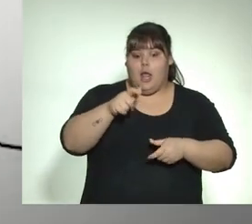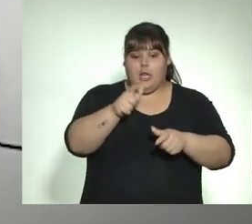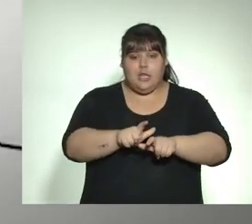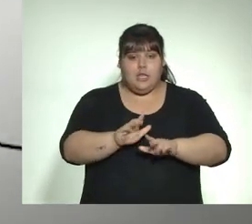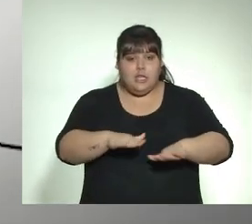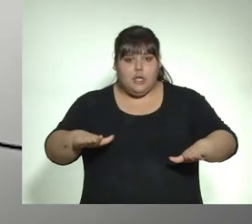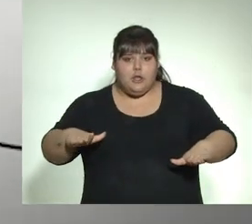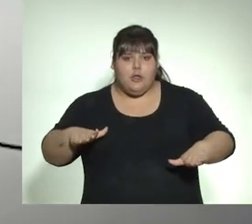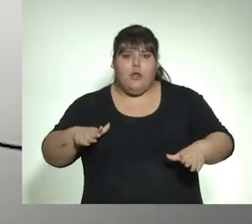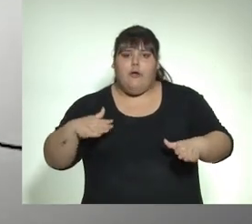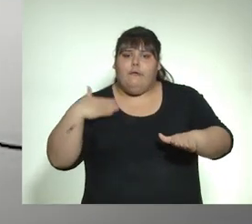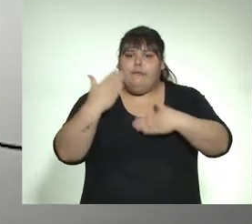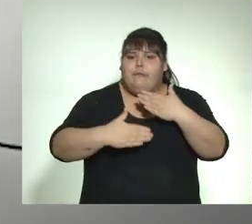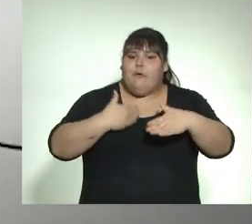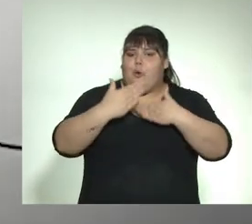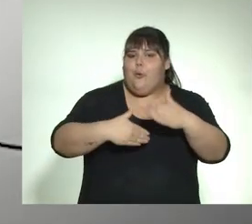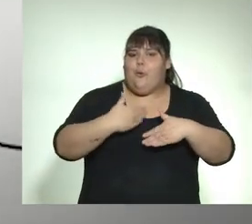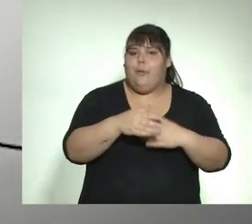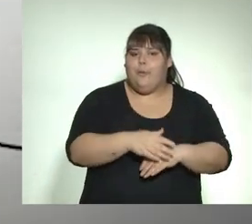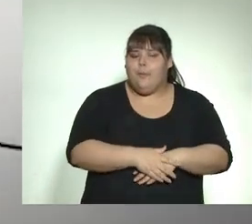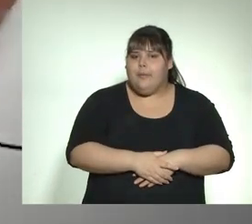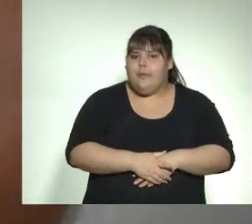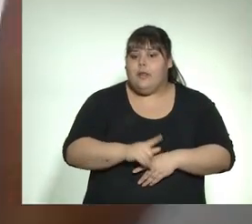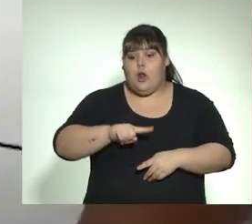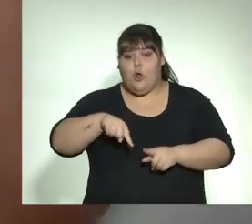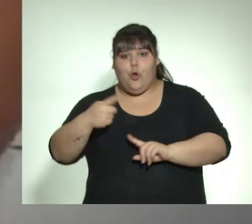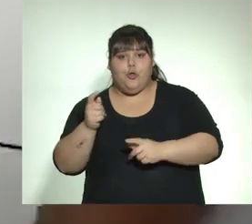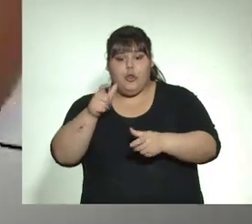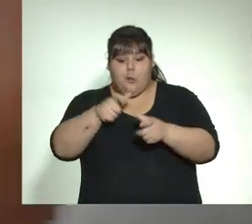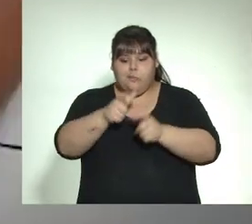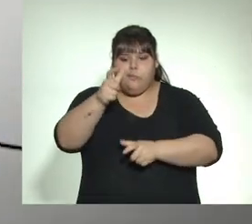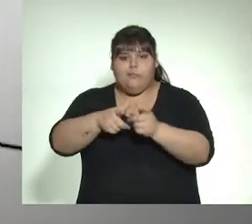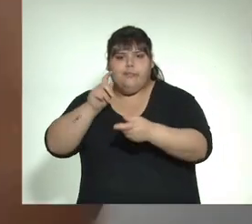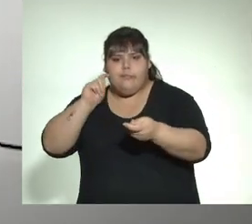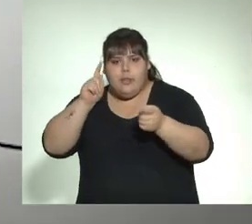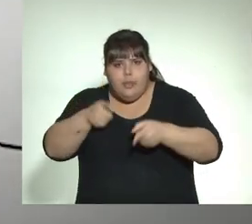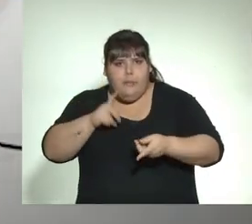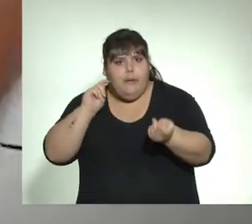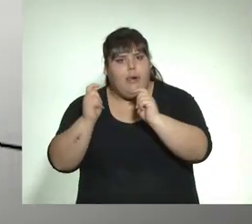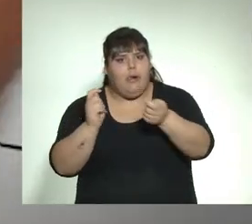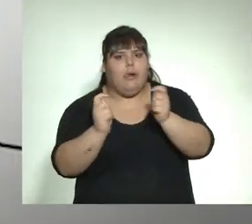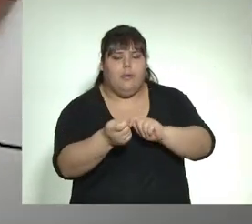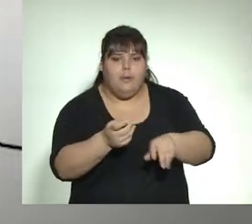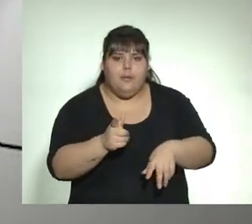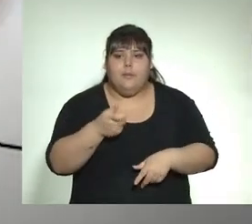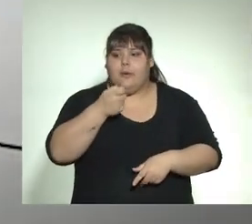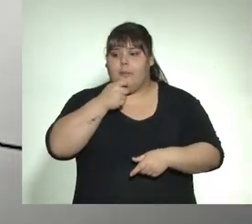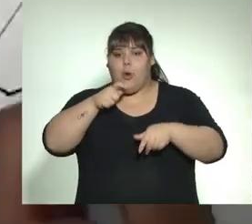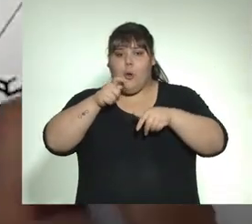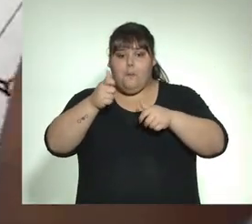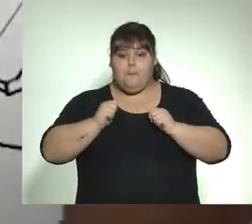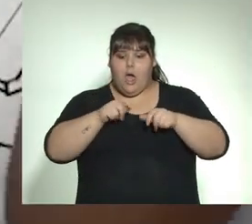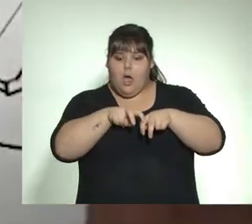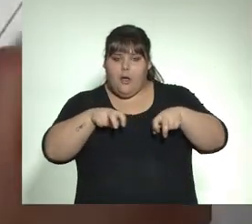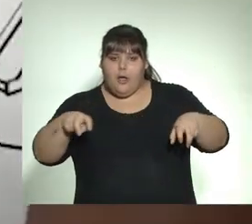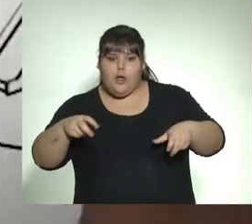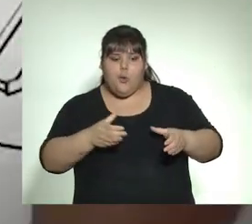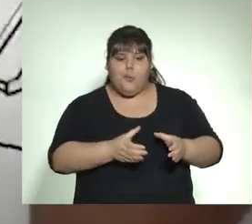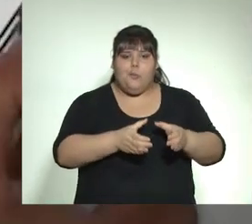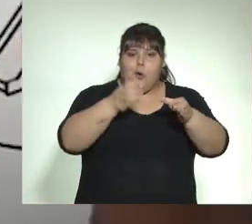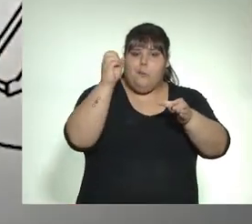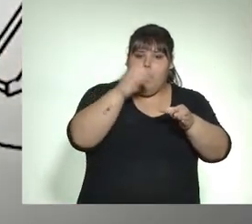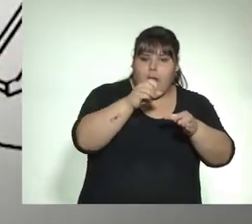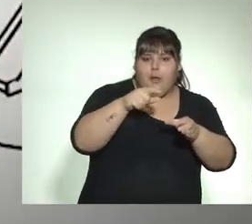los chicos no paran de jugar conmigo. El resto de las botellas también se transformaron en bancos,